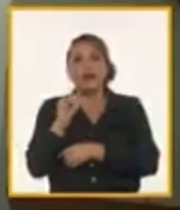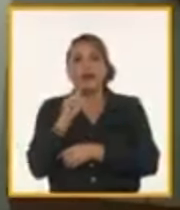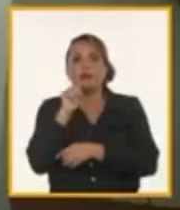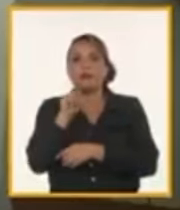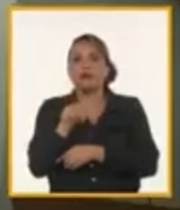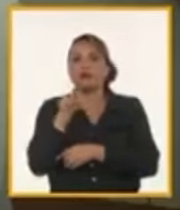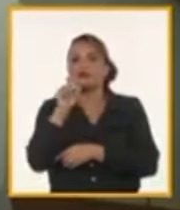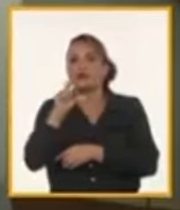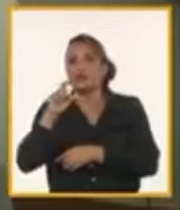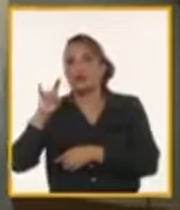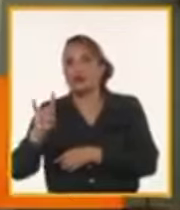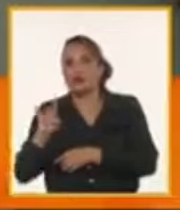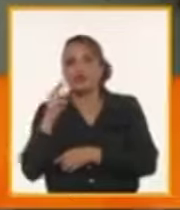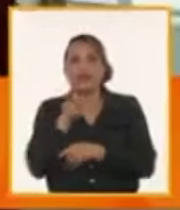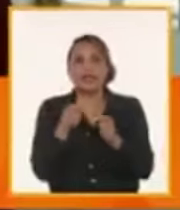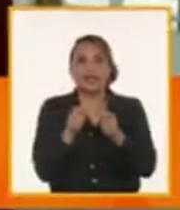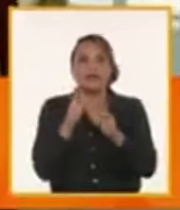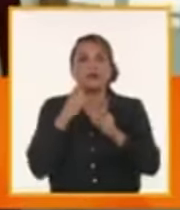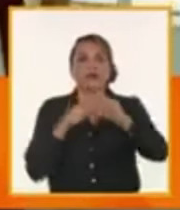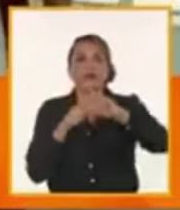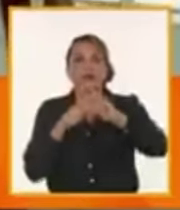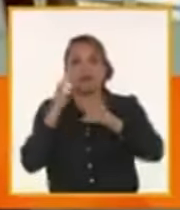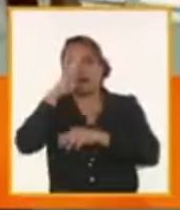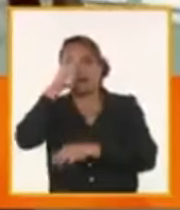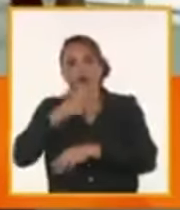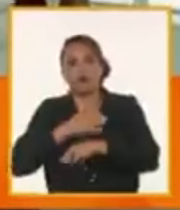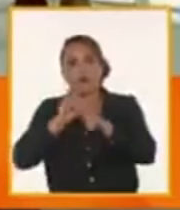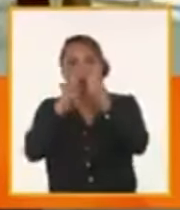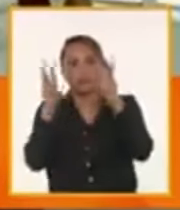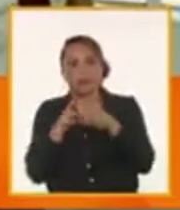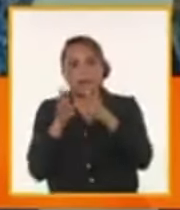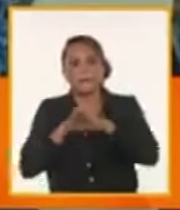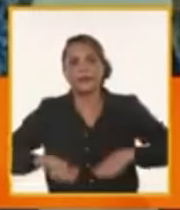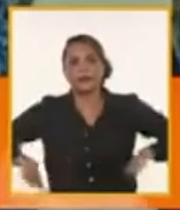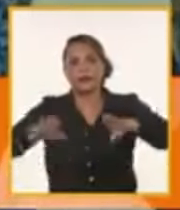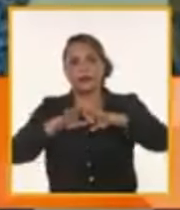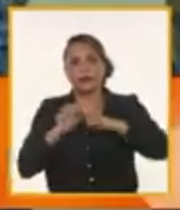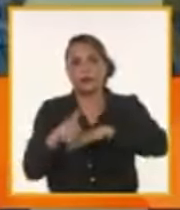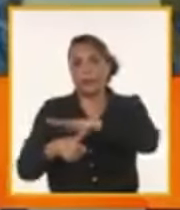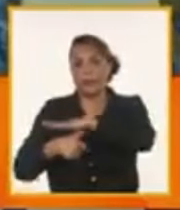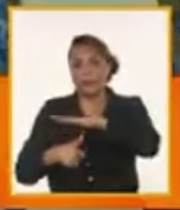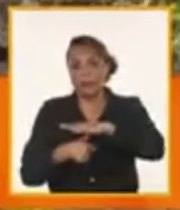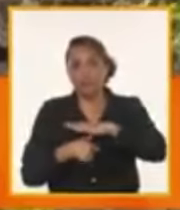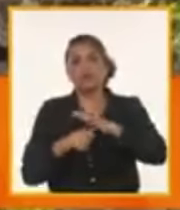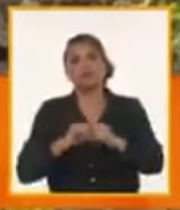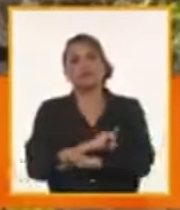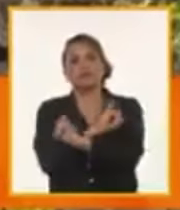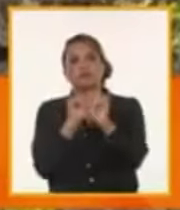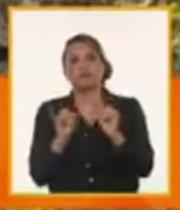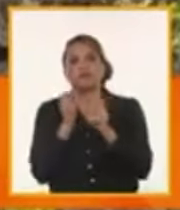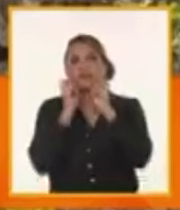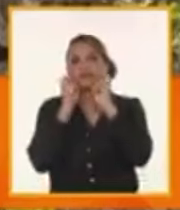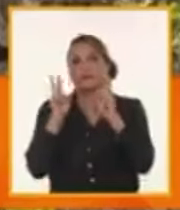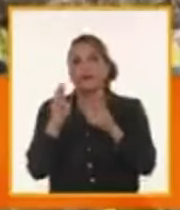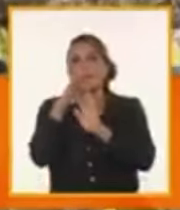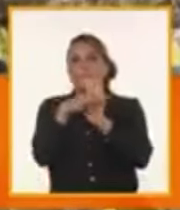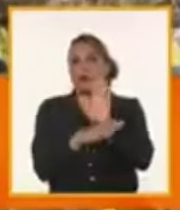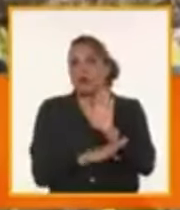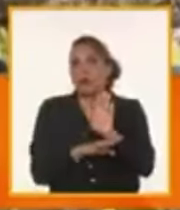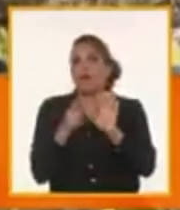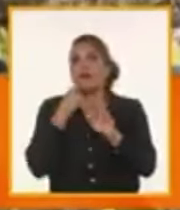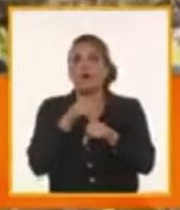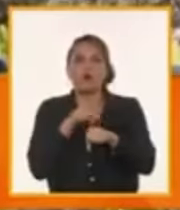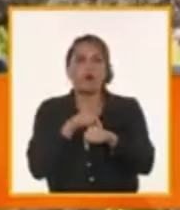la radio y la televisión cubanas y las redes digitales de la mesa redonda y la presidencia transmitirán en vivo Este programa a las